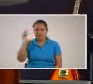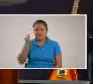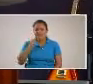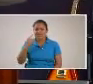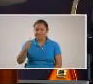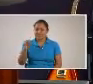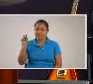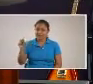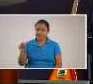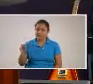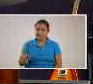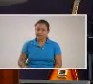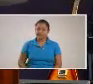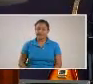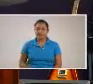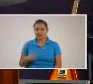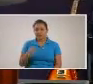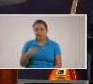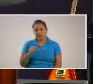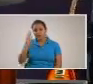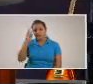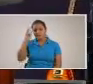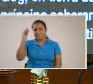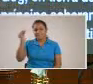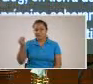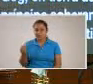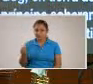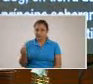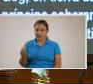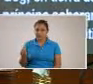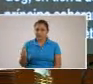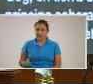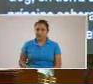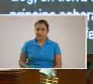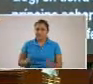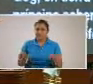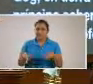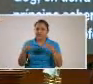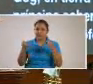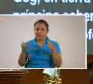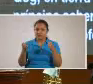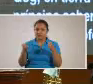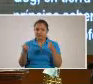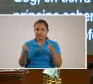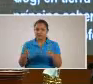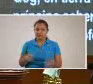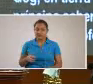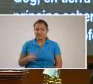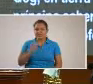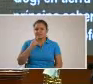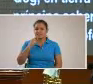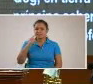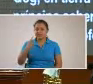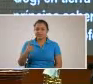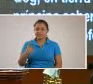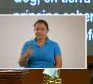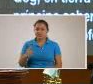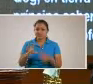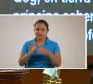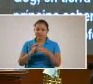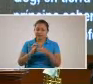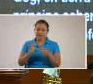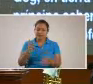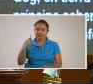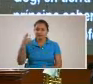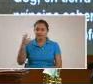Ahora, ¿por qué, además de lo que ya le expliqué, por qué entonces se menciona acerca de Rusia? ¿Por qué